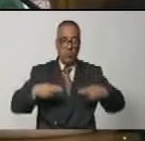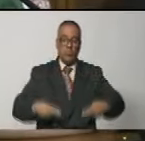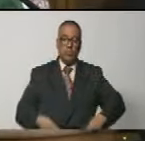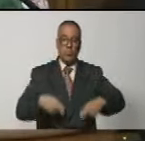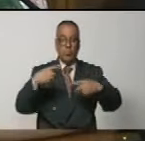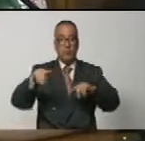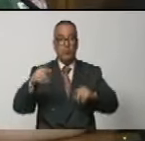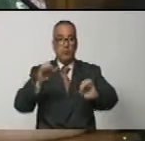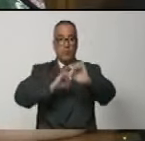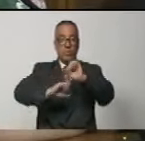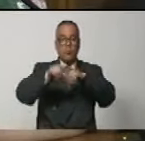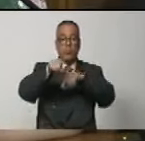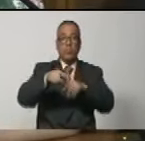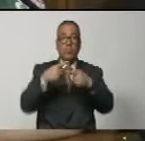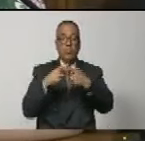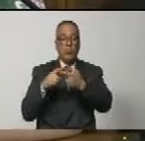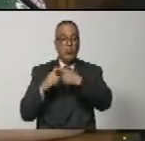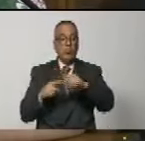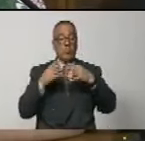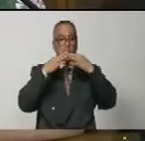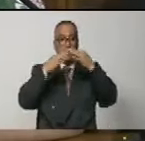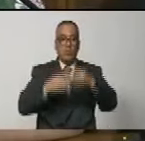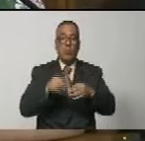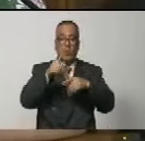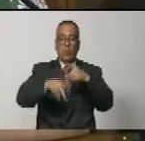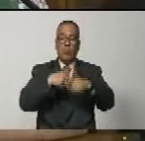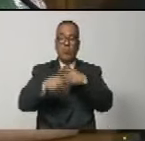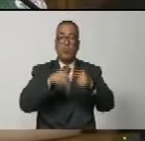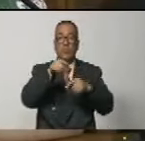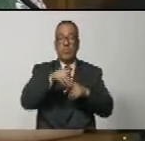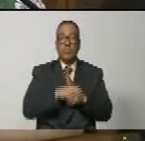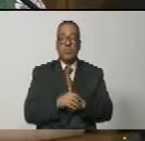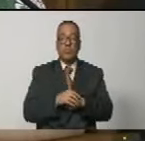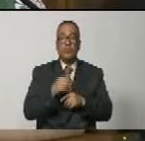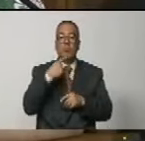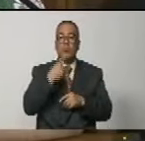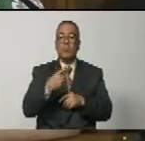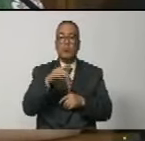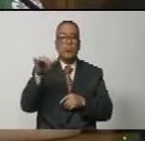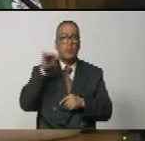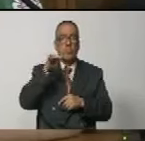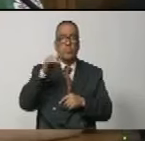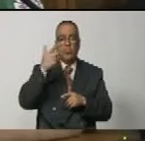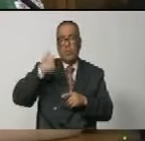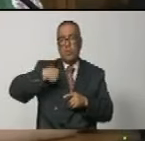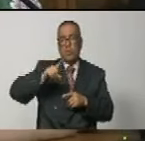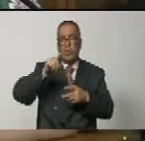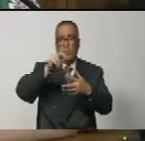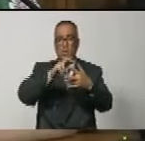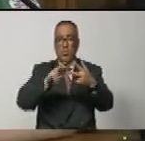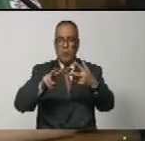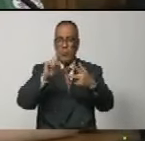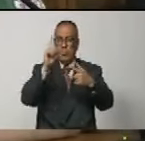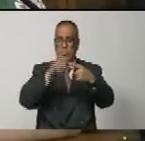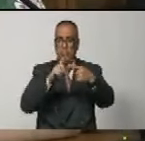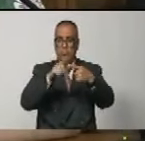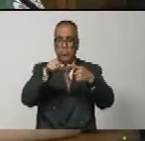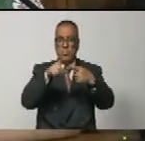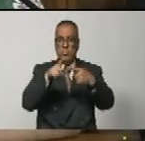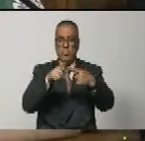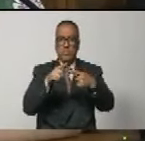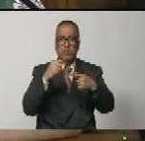el derecho a la defensa y las demás garantías del debido procedimiento. Dicha denuncia debe contener lo siguiente. 1.